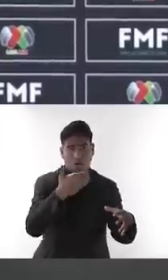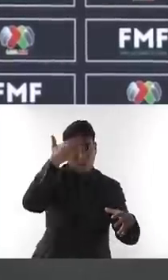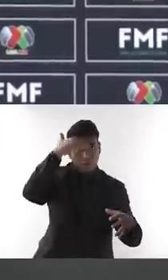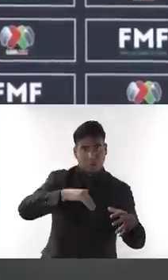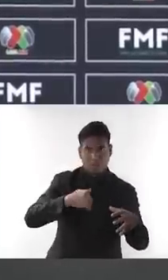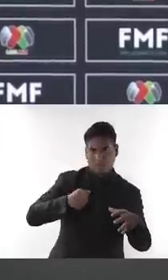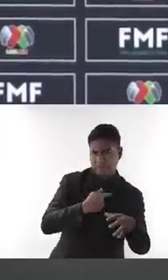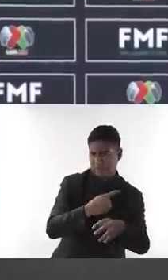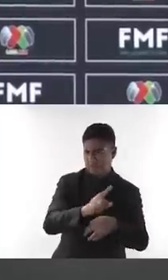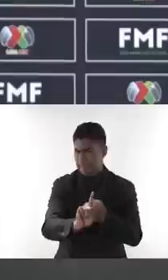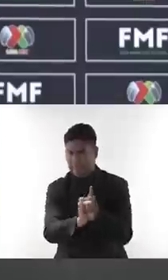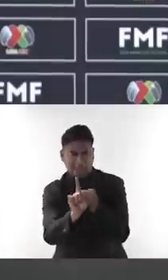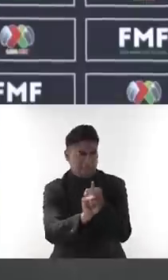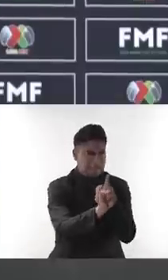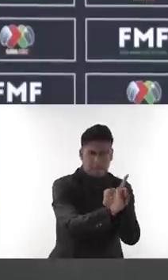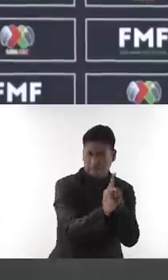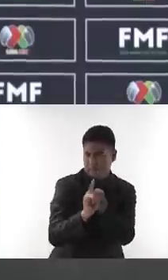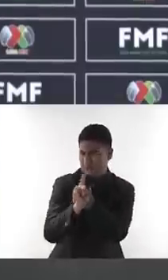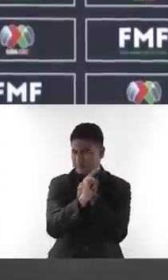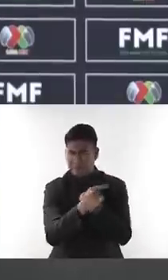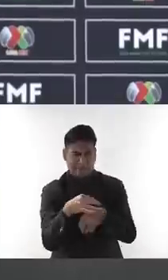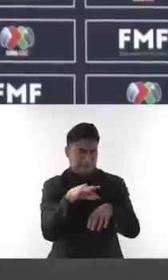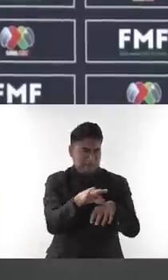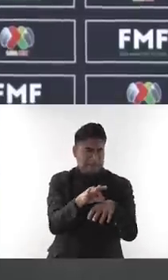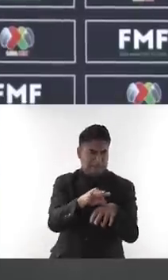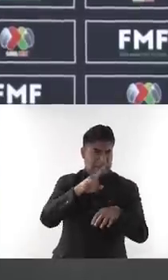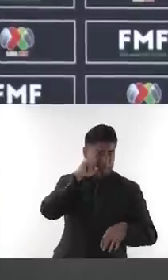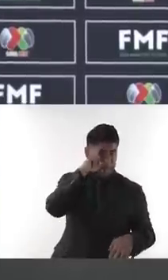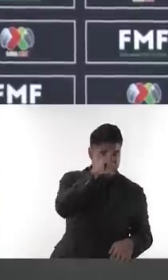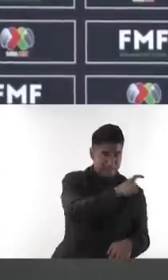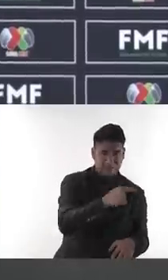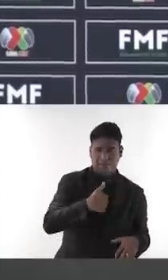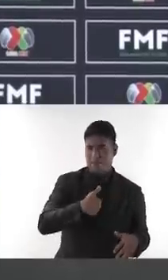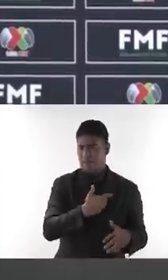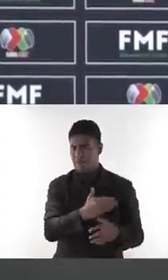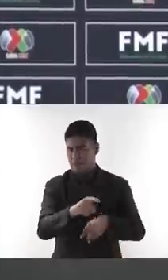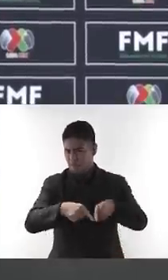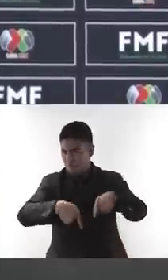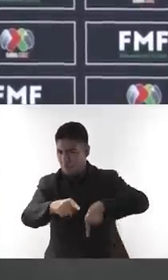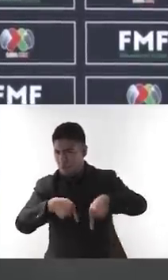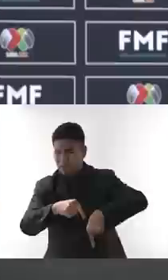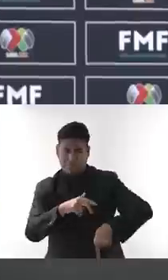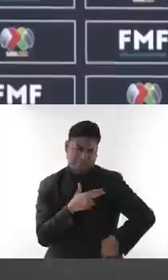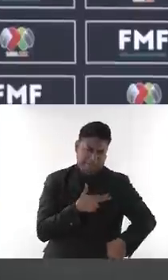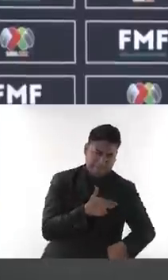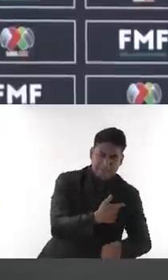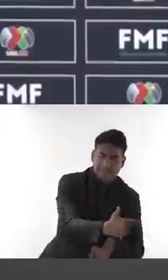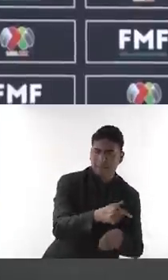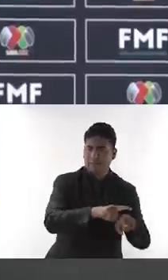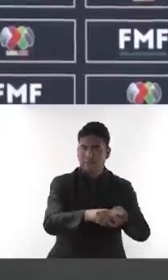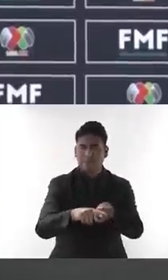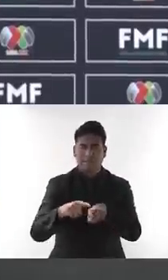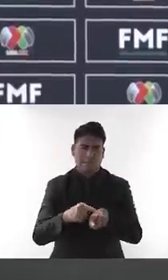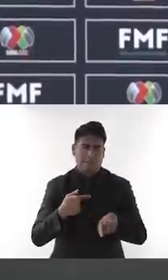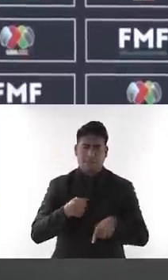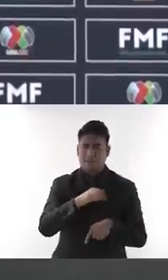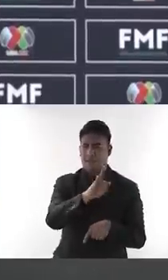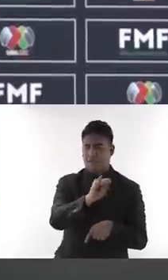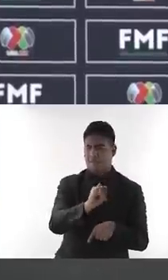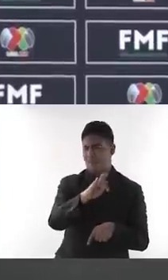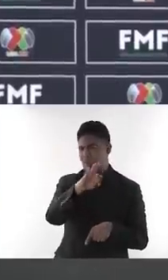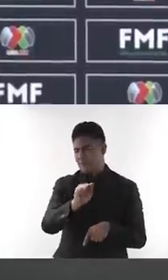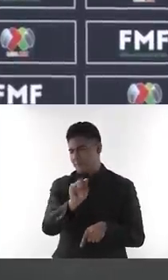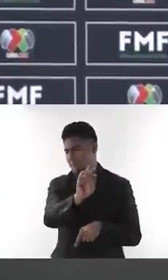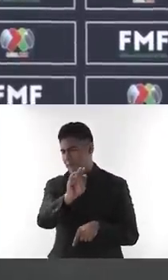situaciones muy adversas, múltiples lesiones, un año sin entrenamiento, fechas FIFA triple este